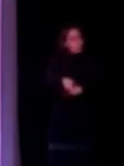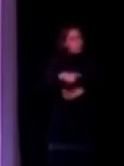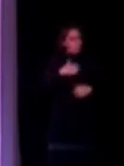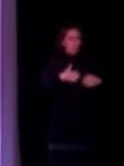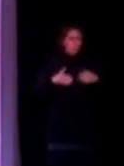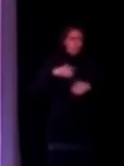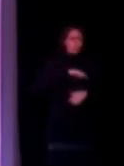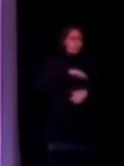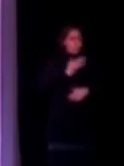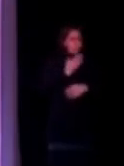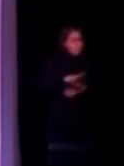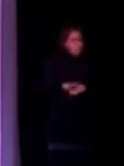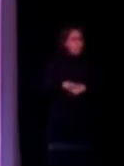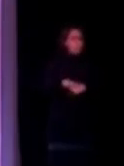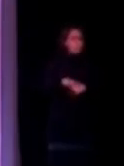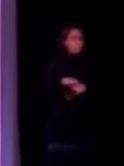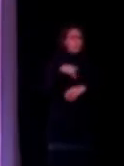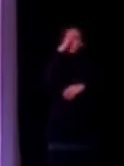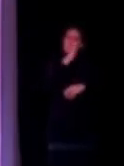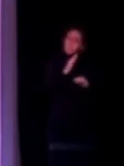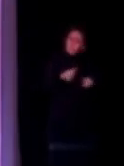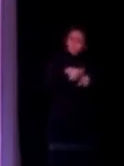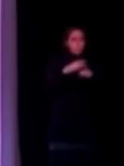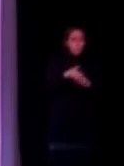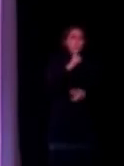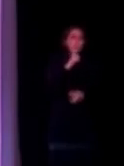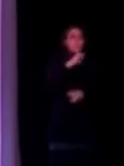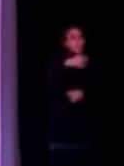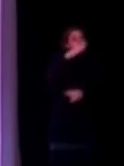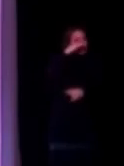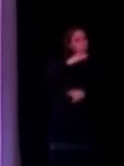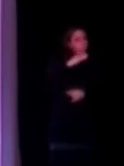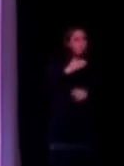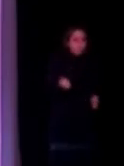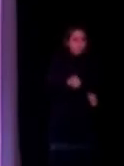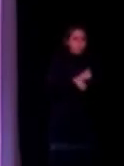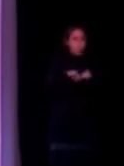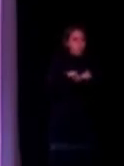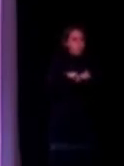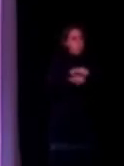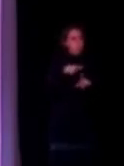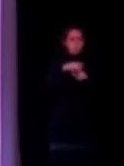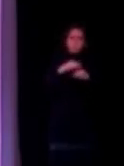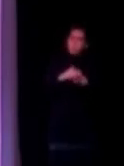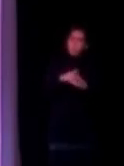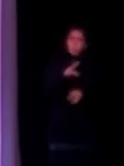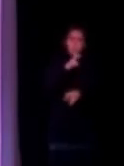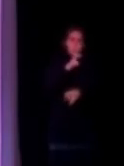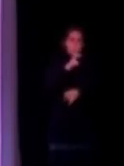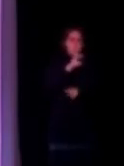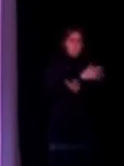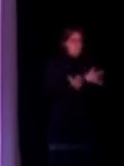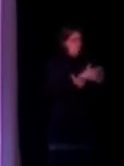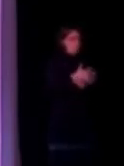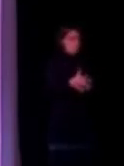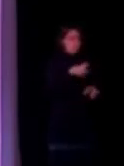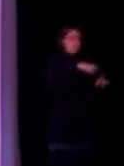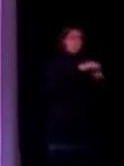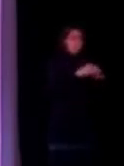mamá en el paro, y lo está pasando mal. Porque de repente algo que hasta entonces no se le había atragantado,